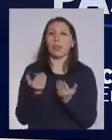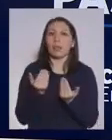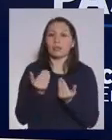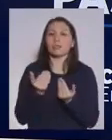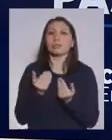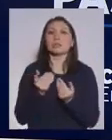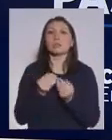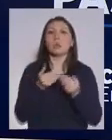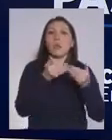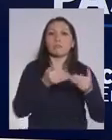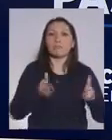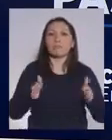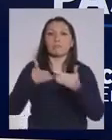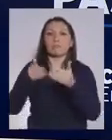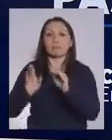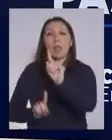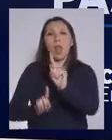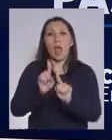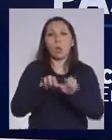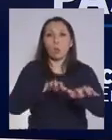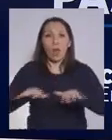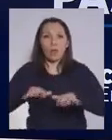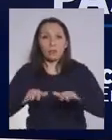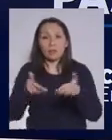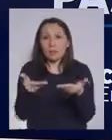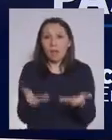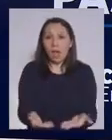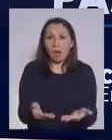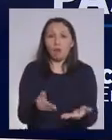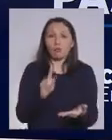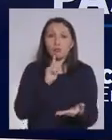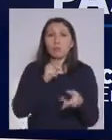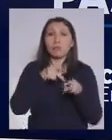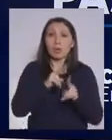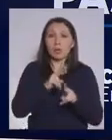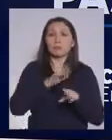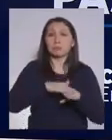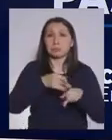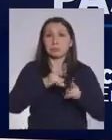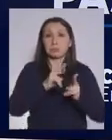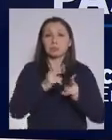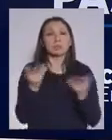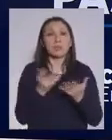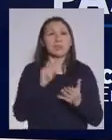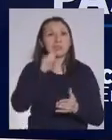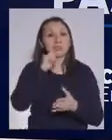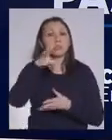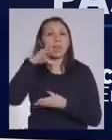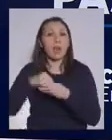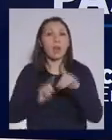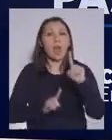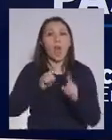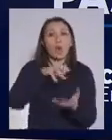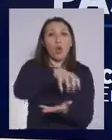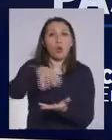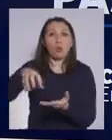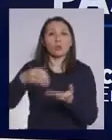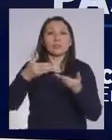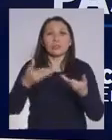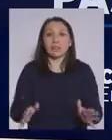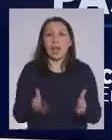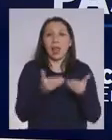del confinamiento de aquellas actividades que hoy día están permitidas por ser parte de algunas comunas que han salido